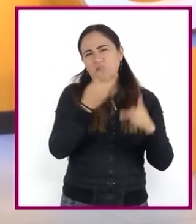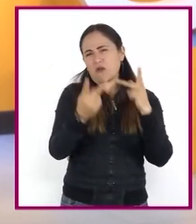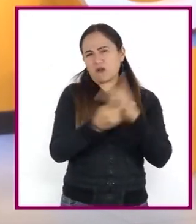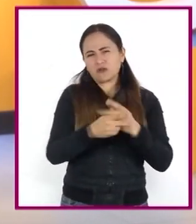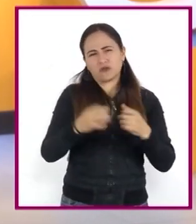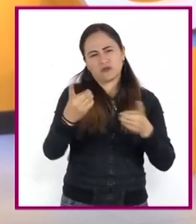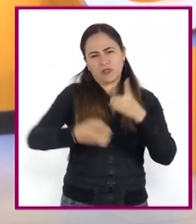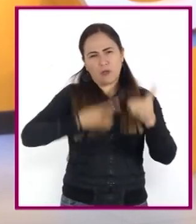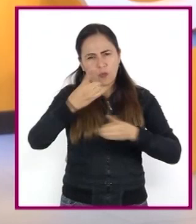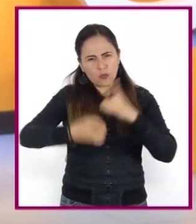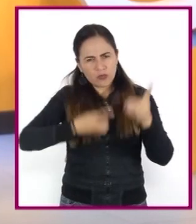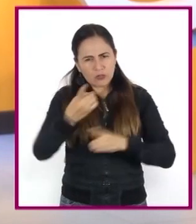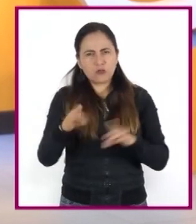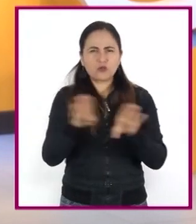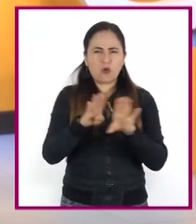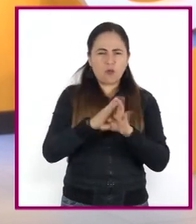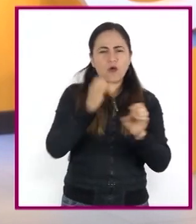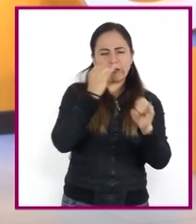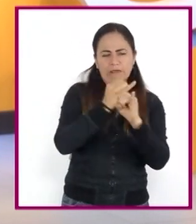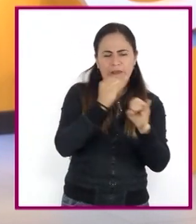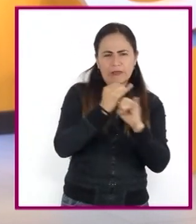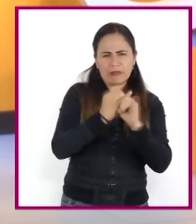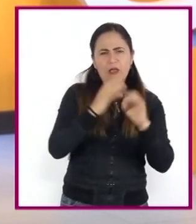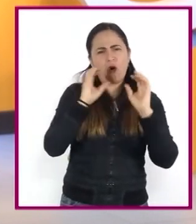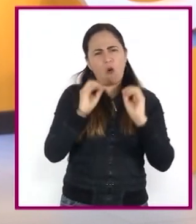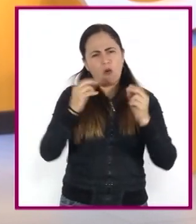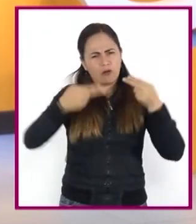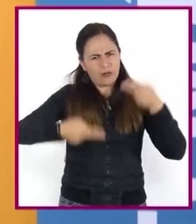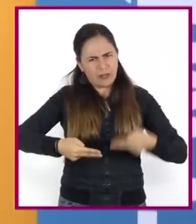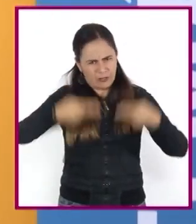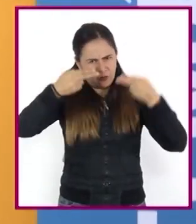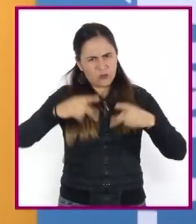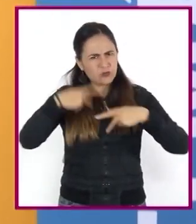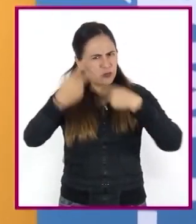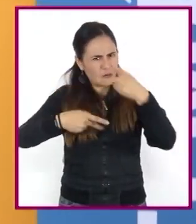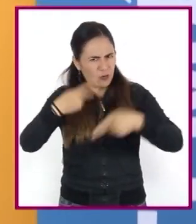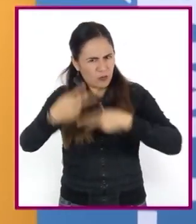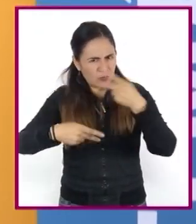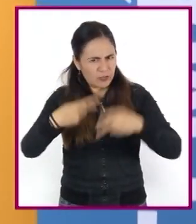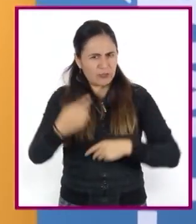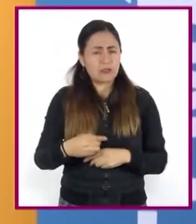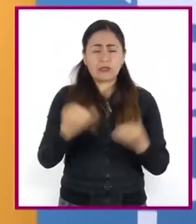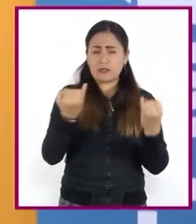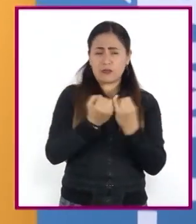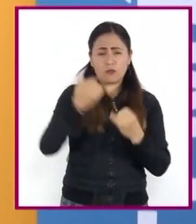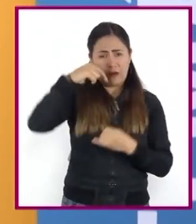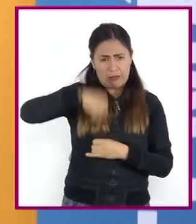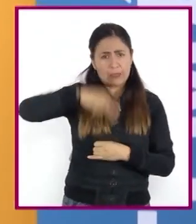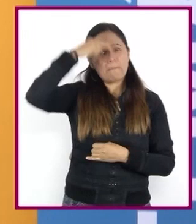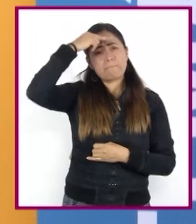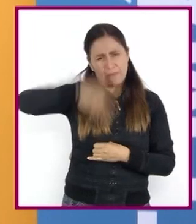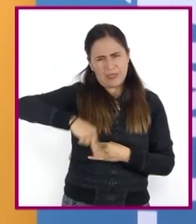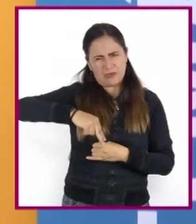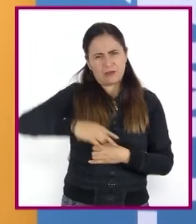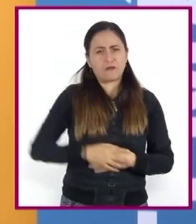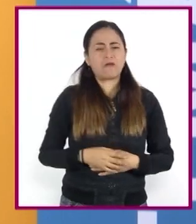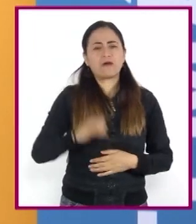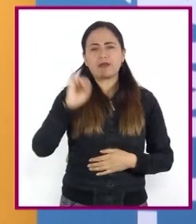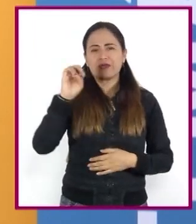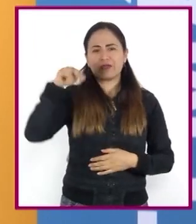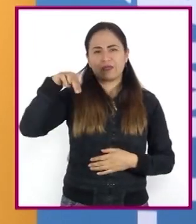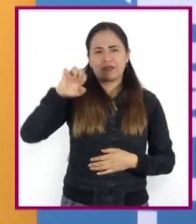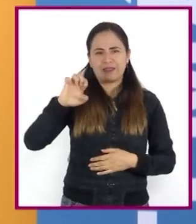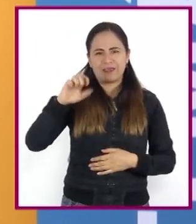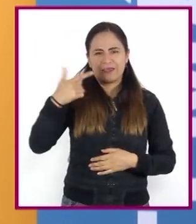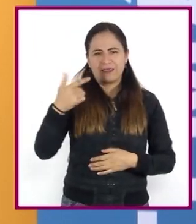ya fuera por internet o directamente en una tienda. Incluso en nuestro país, como vimos al principio, el INEGI